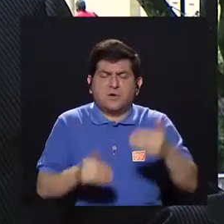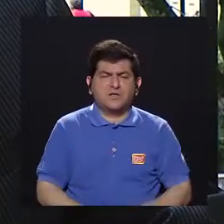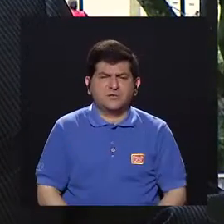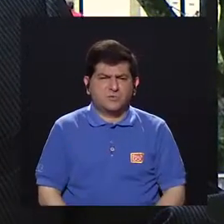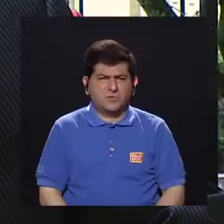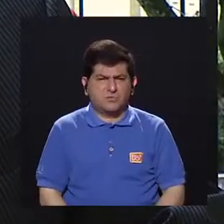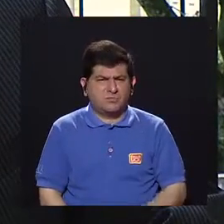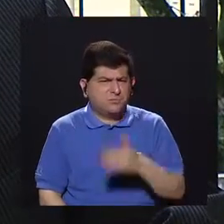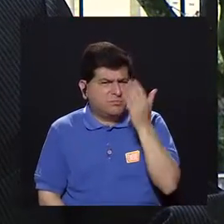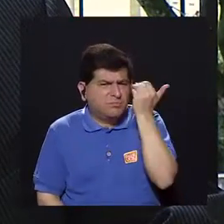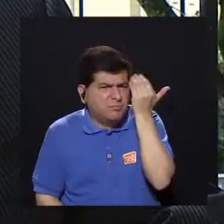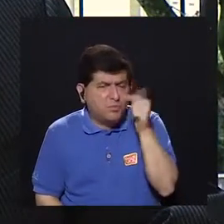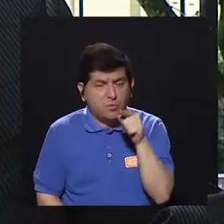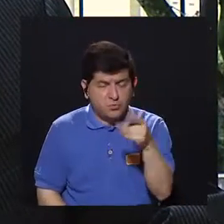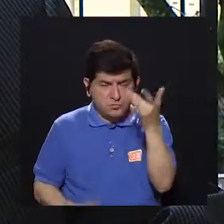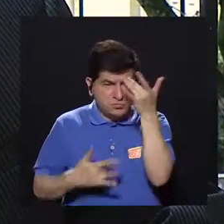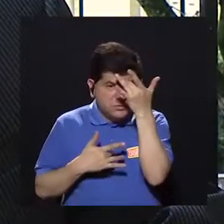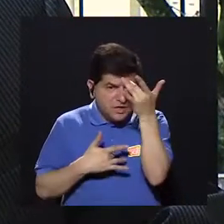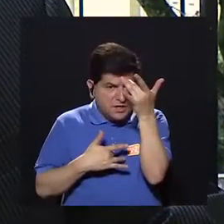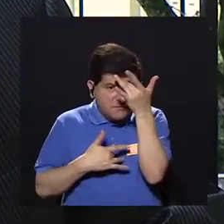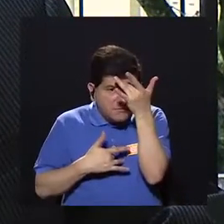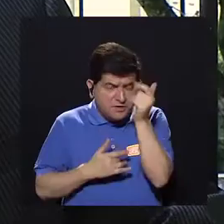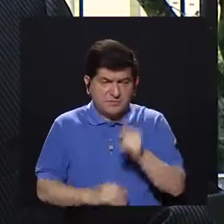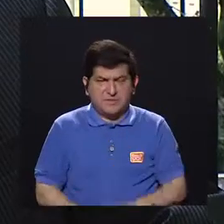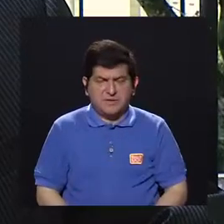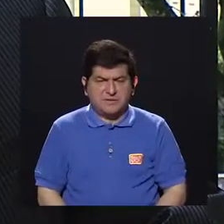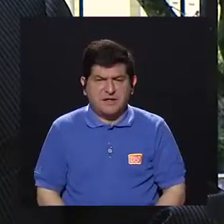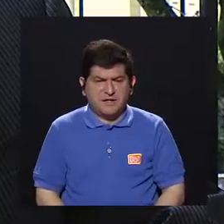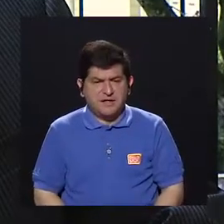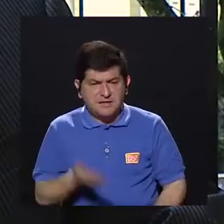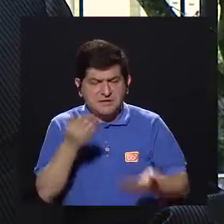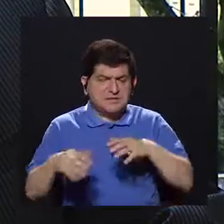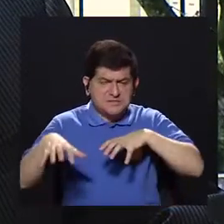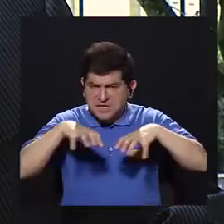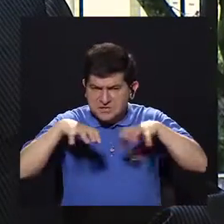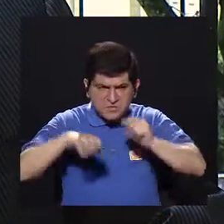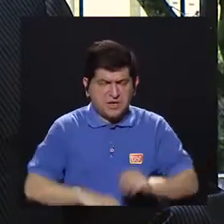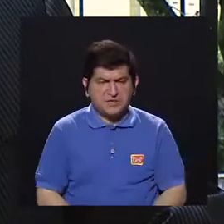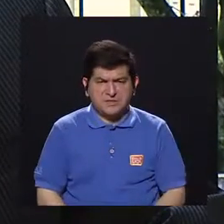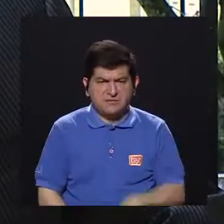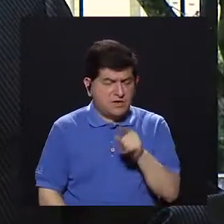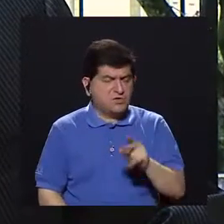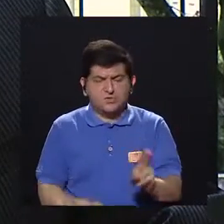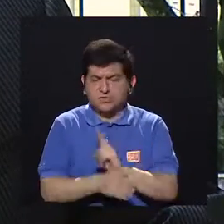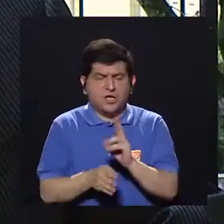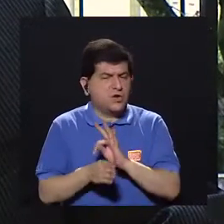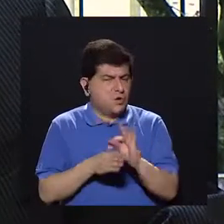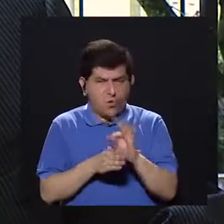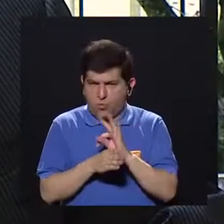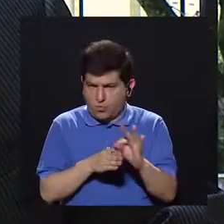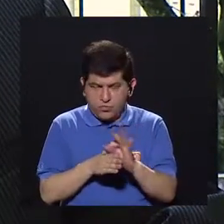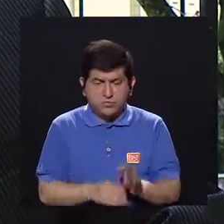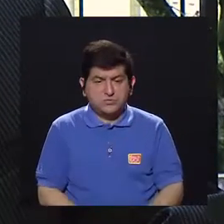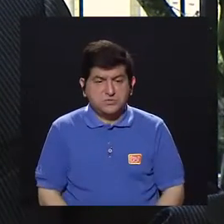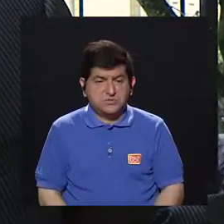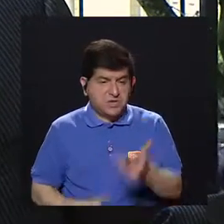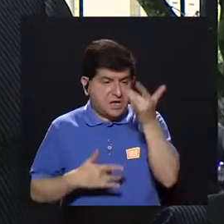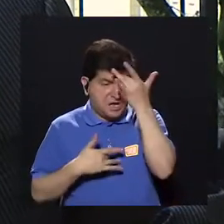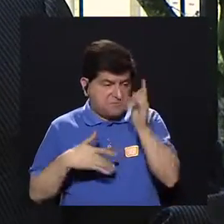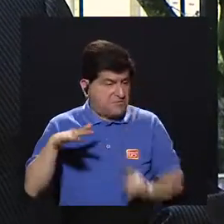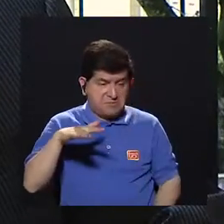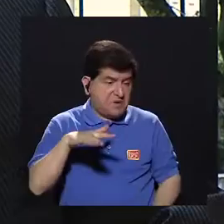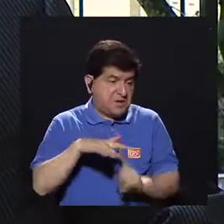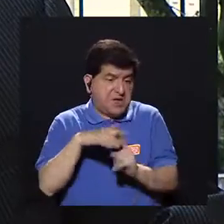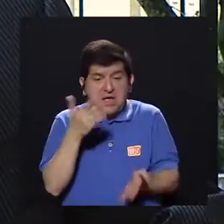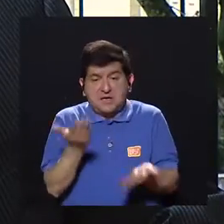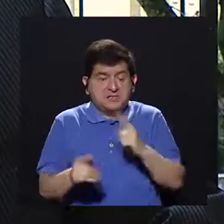dejarlo. ¿Y por qué le explico esto? Porque si usted tiene una enfermedad, que la enfermedad es poco activa y decide no tomar tratamiento, puede